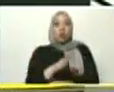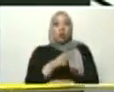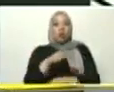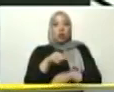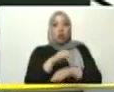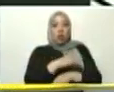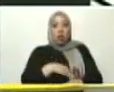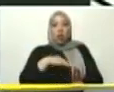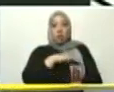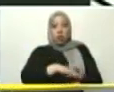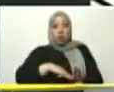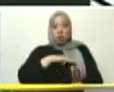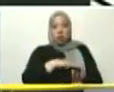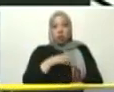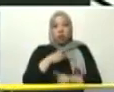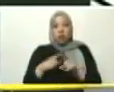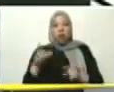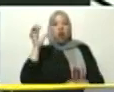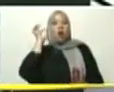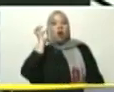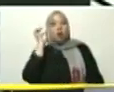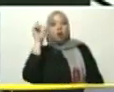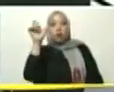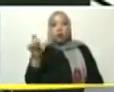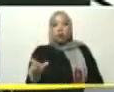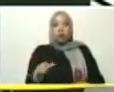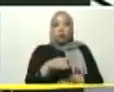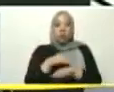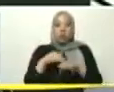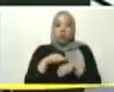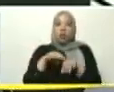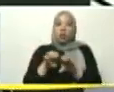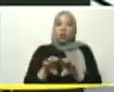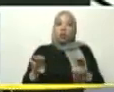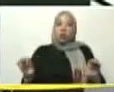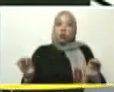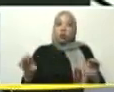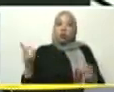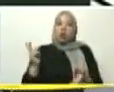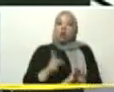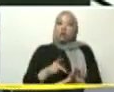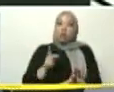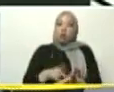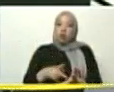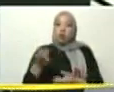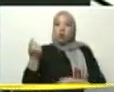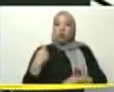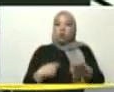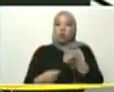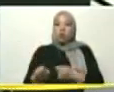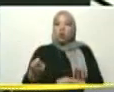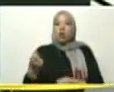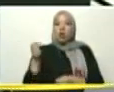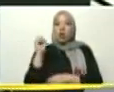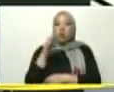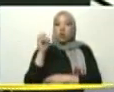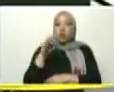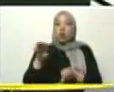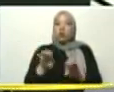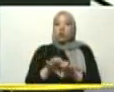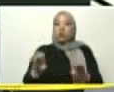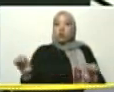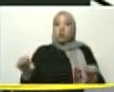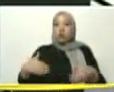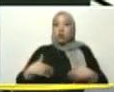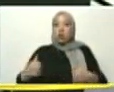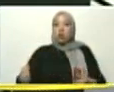En Argentina está Yelitze Santaella, ministra de Educación, para participar en el Consejo de Ministros de Educación de